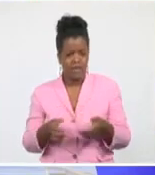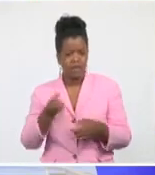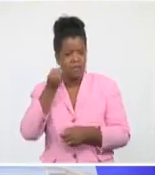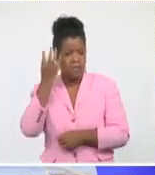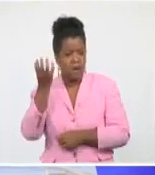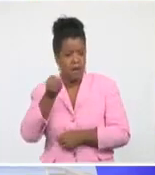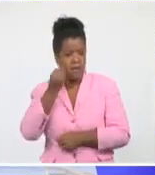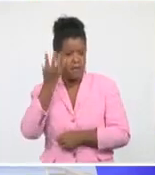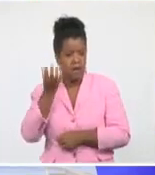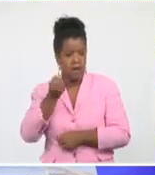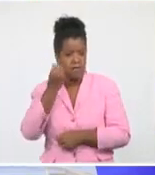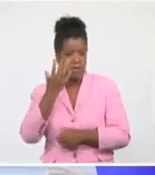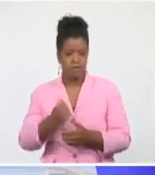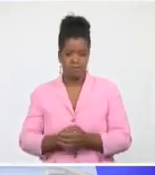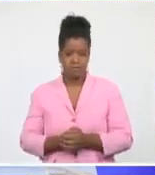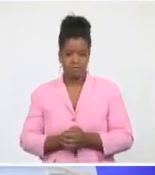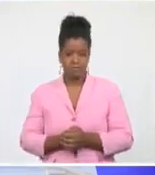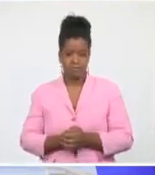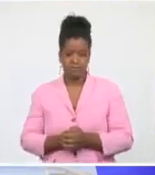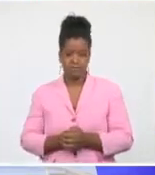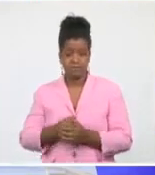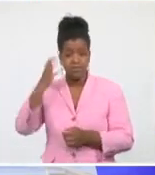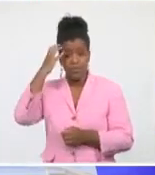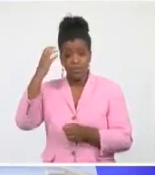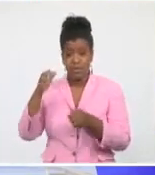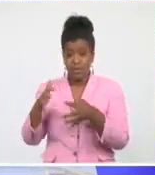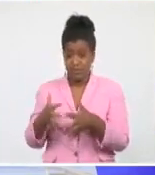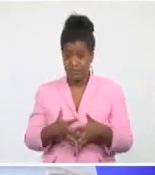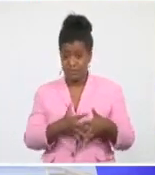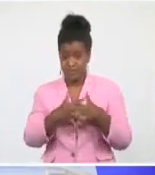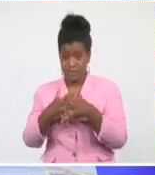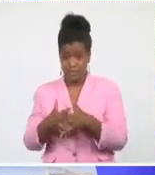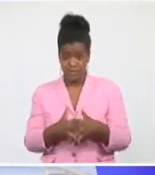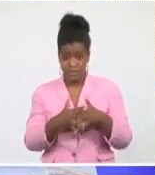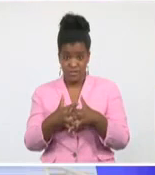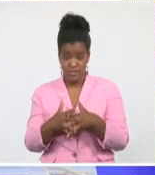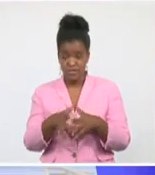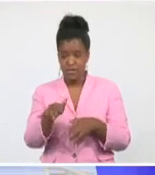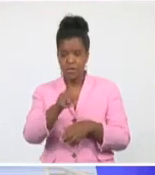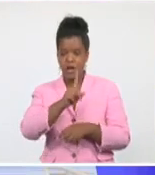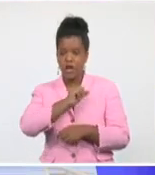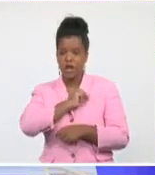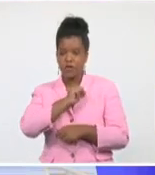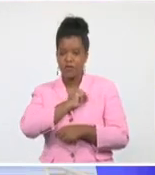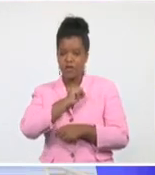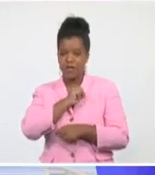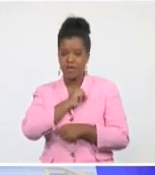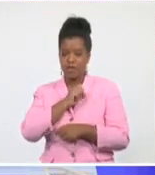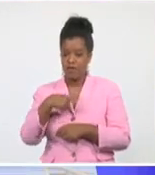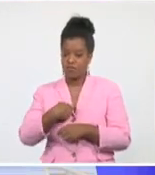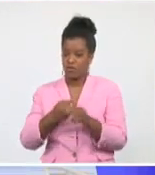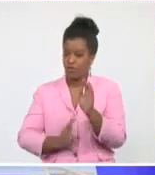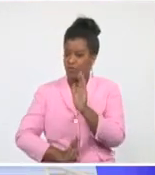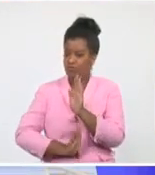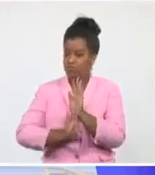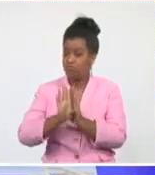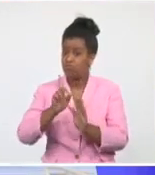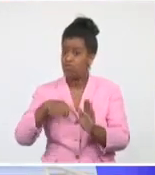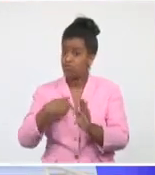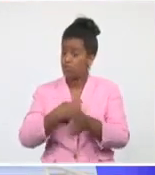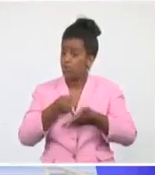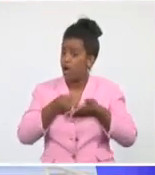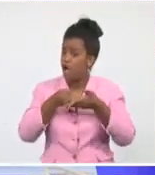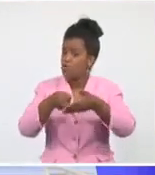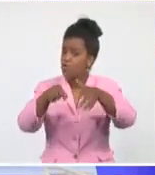creatividad. Las campañas del gobierno estadounidense para desacreditar y boicotear la cooperación médica que Cuba ofrece